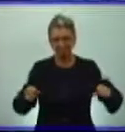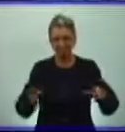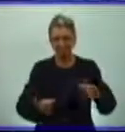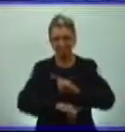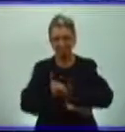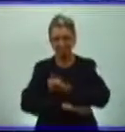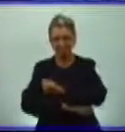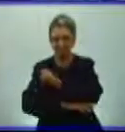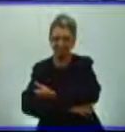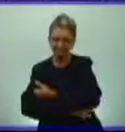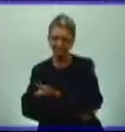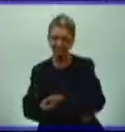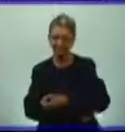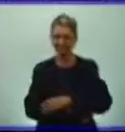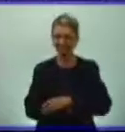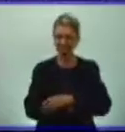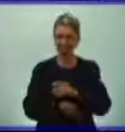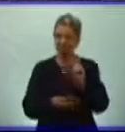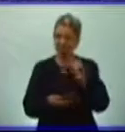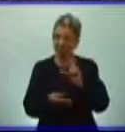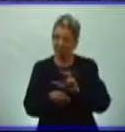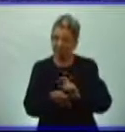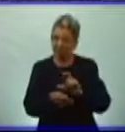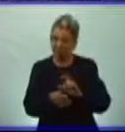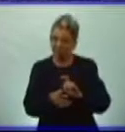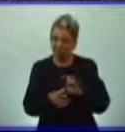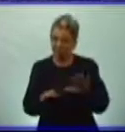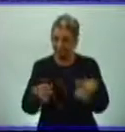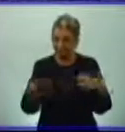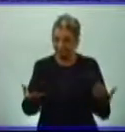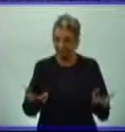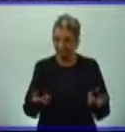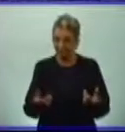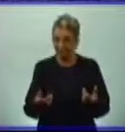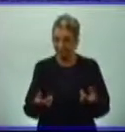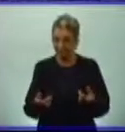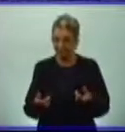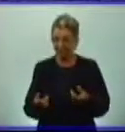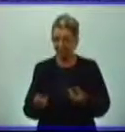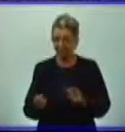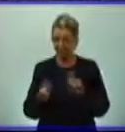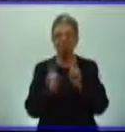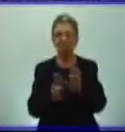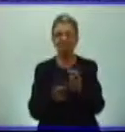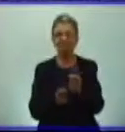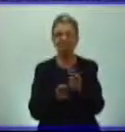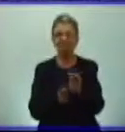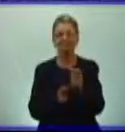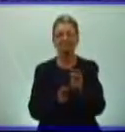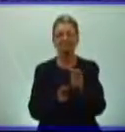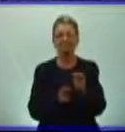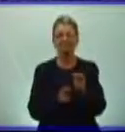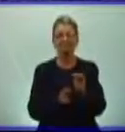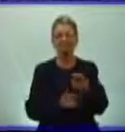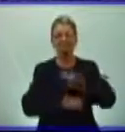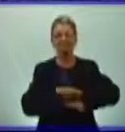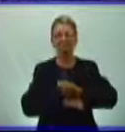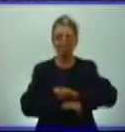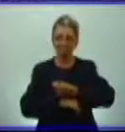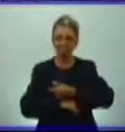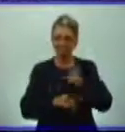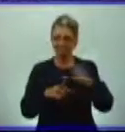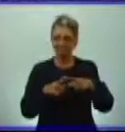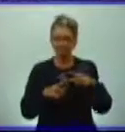los campos, la mayoría de los pobladores se trasladan en carretas tiradas por caballo o tractores.